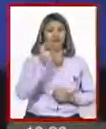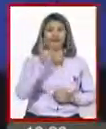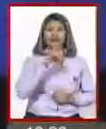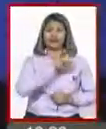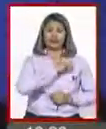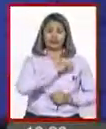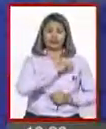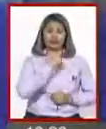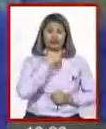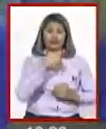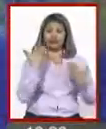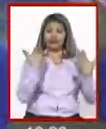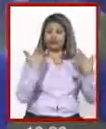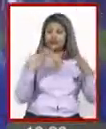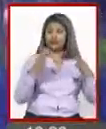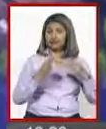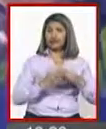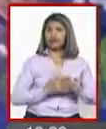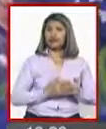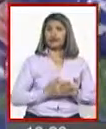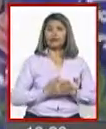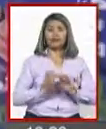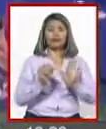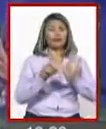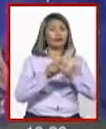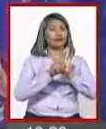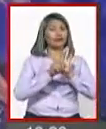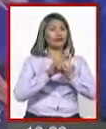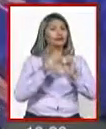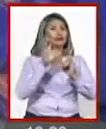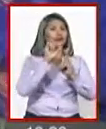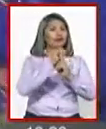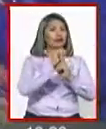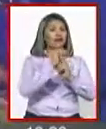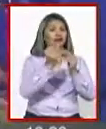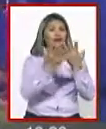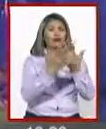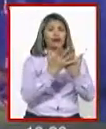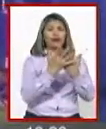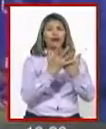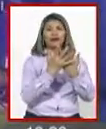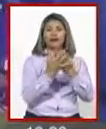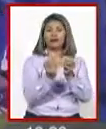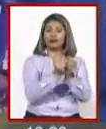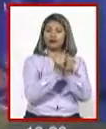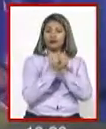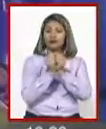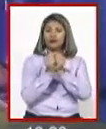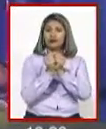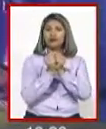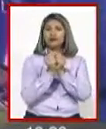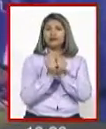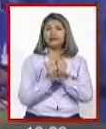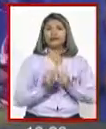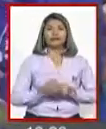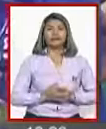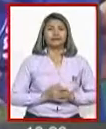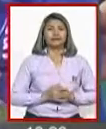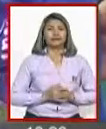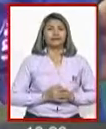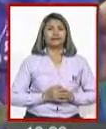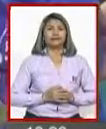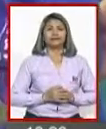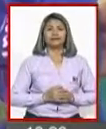y policías fueron legalmente detenidos en Palmasola juntamente con el